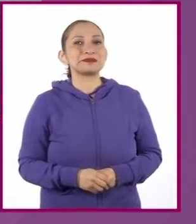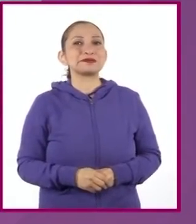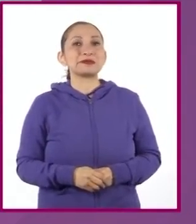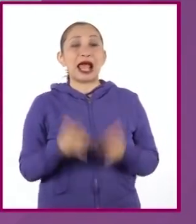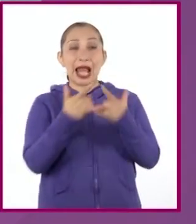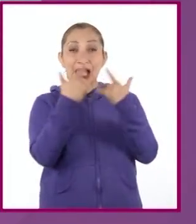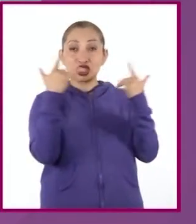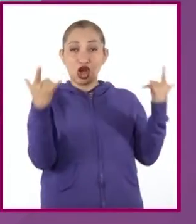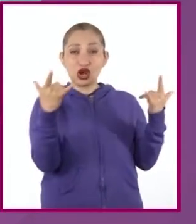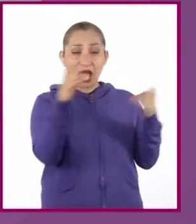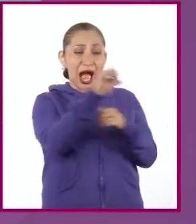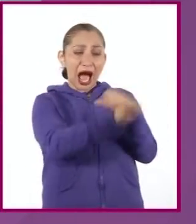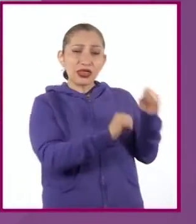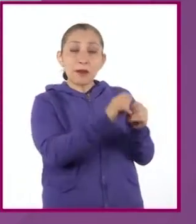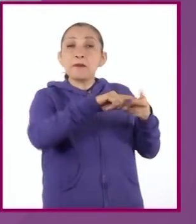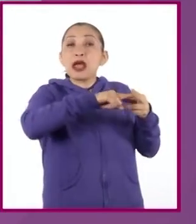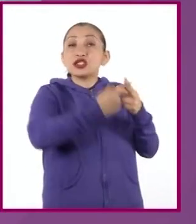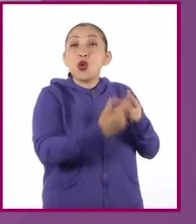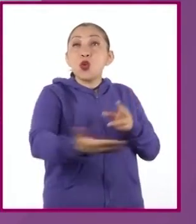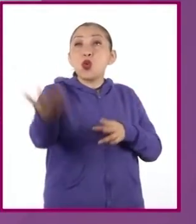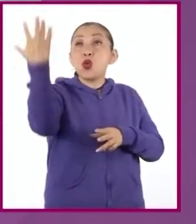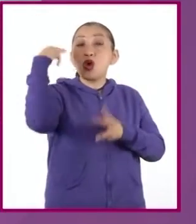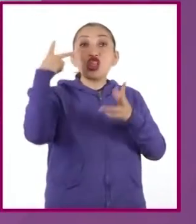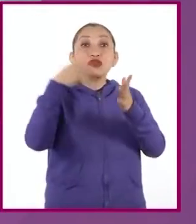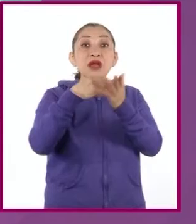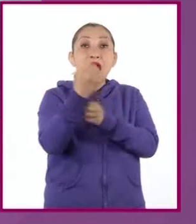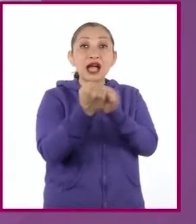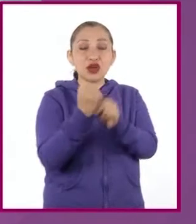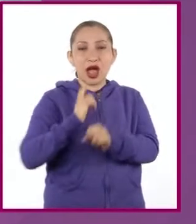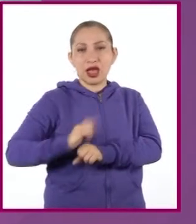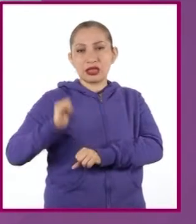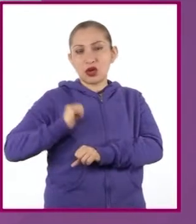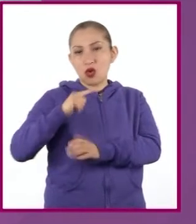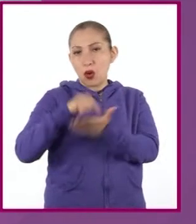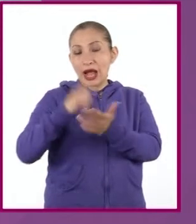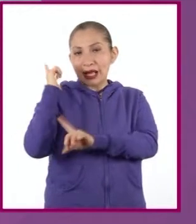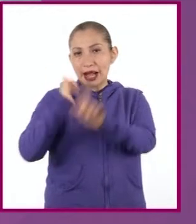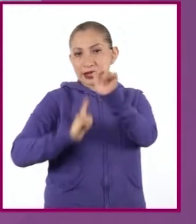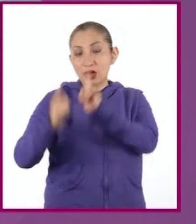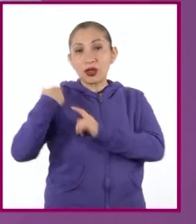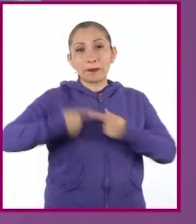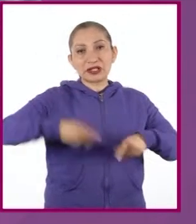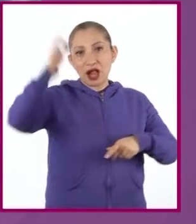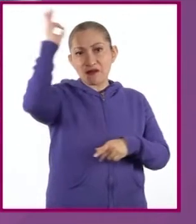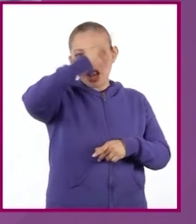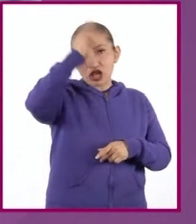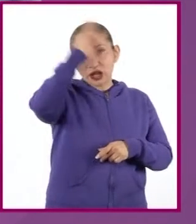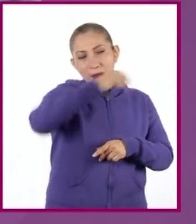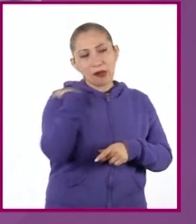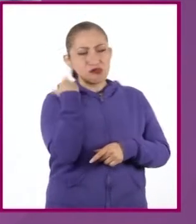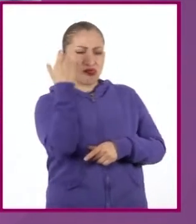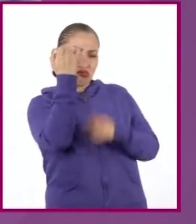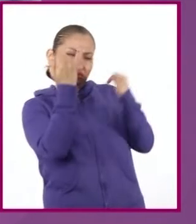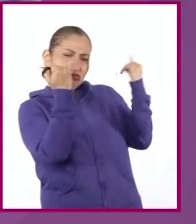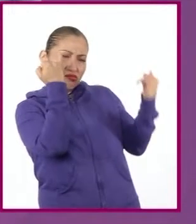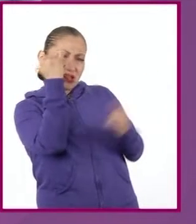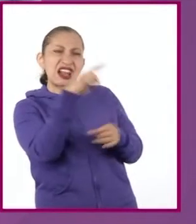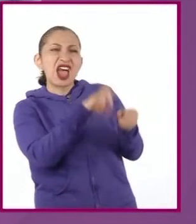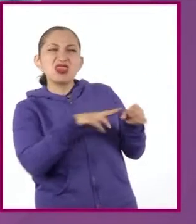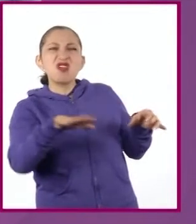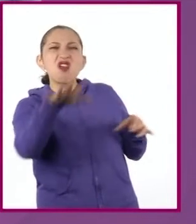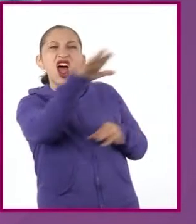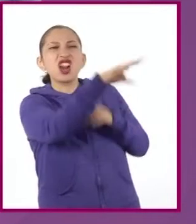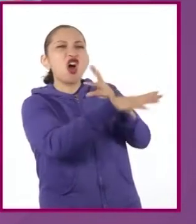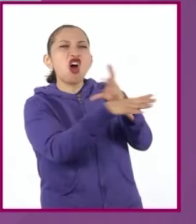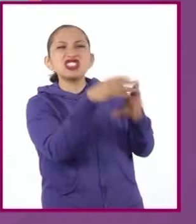La historia del átomo se gestó hace más de 2000 años, en la antigua Grecia, cuando los filósofos comenzaron a especular sobre la naturaleza de